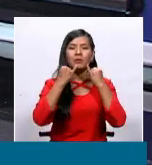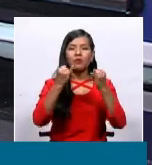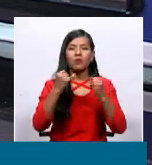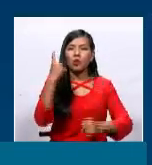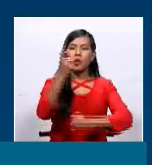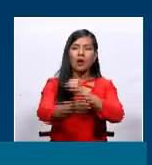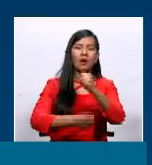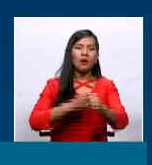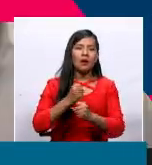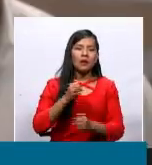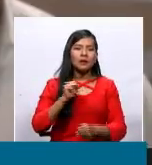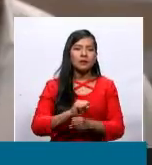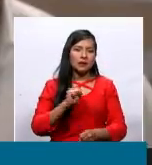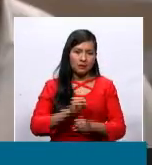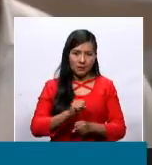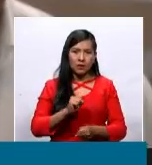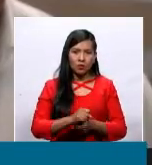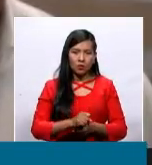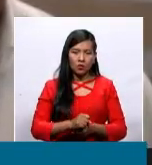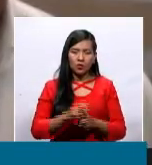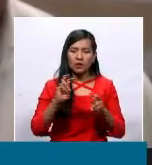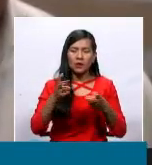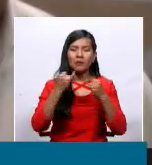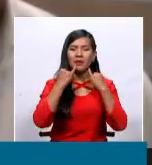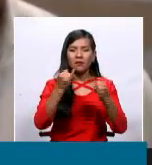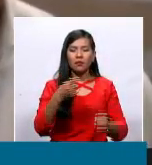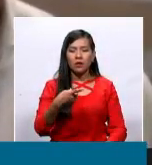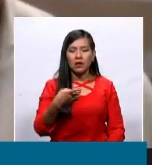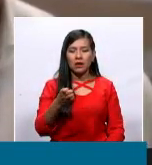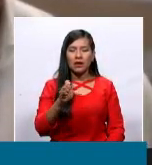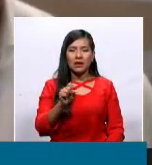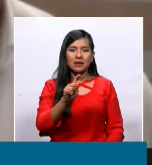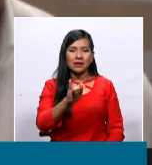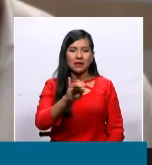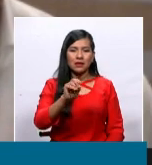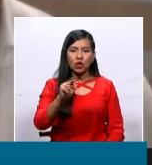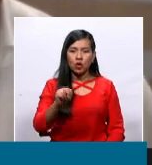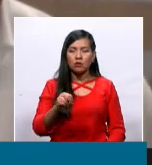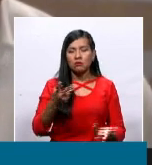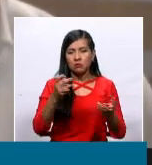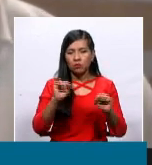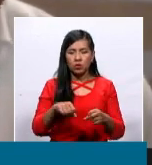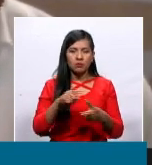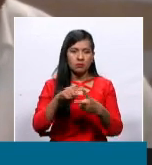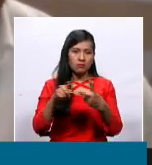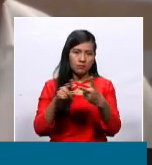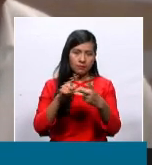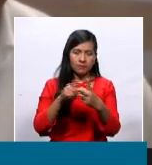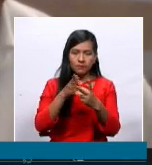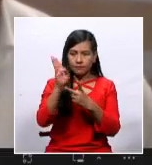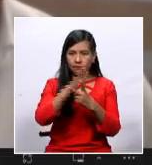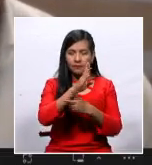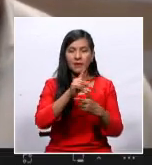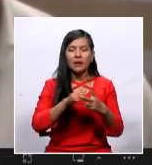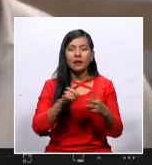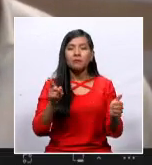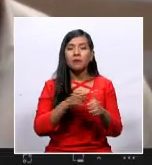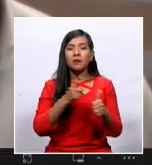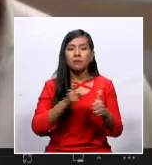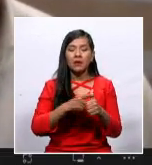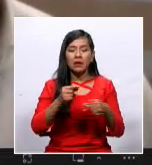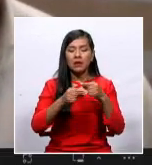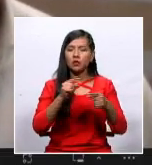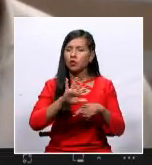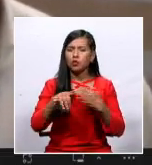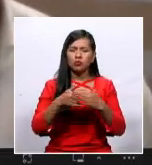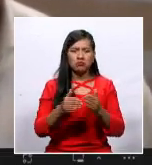gestión. Ahora, el informe de gestión podía ir en dos sentidos. Primero, hacer un informe de gestión, digamos, más